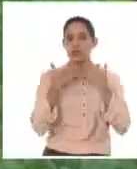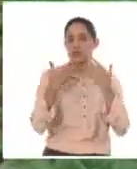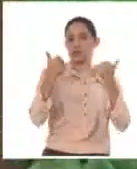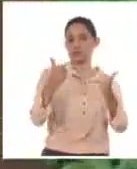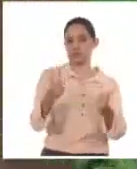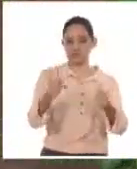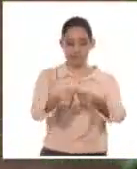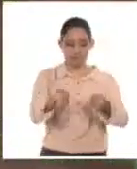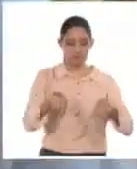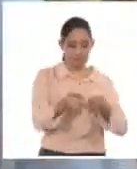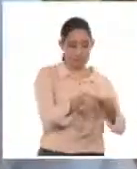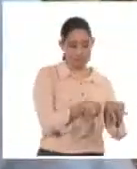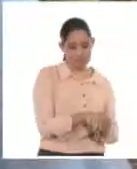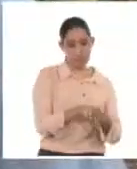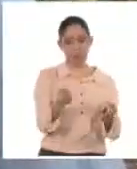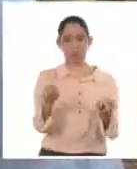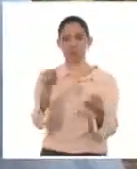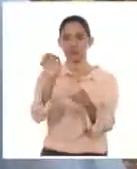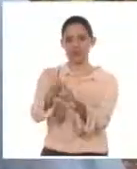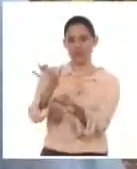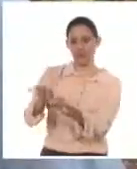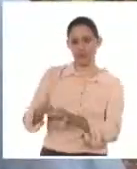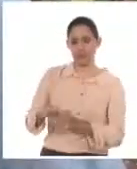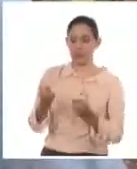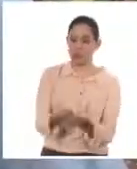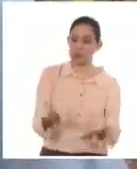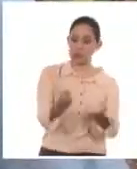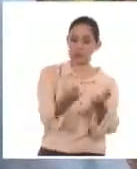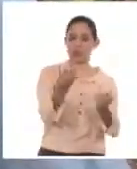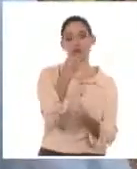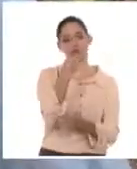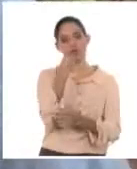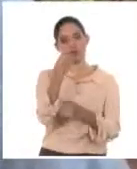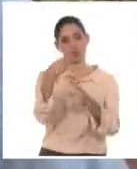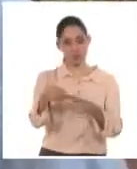muy valiosa. Aquí se ha trabajado incansablemente,